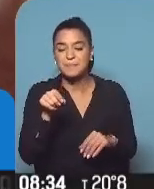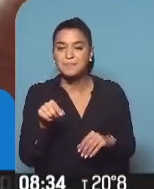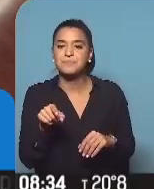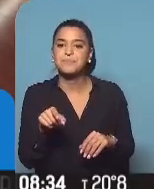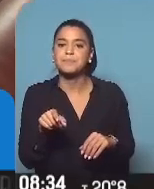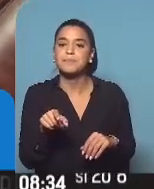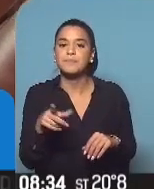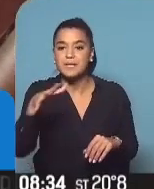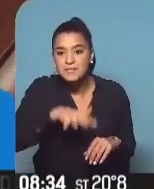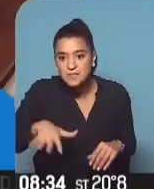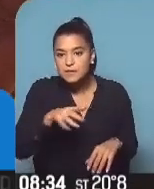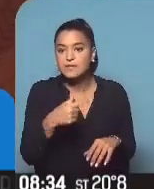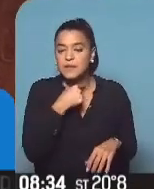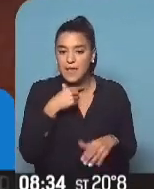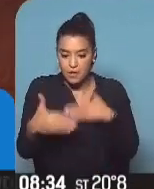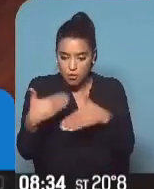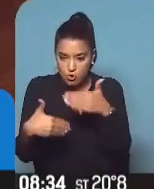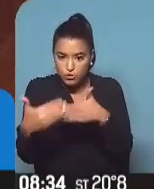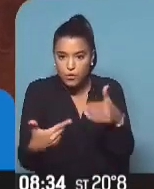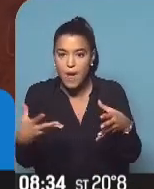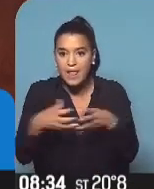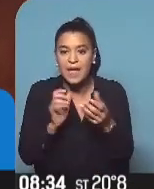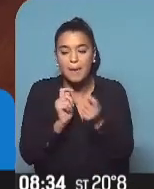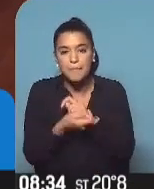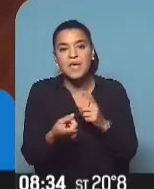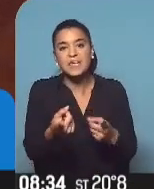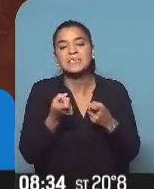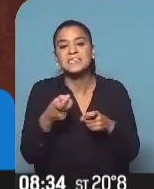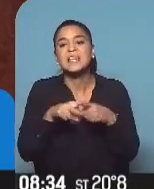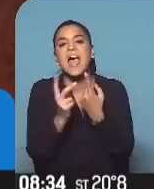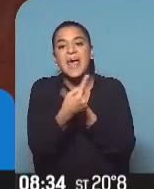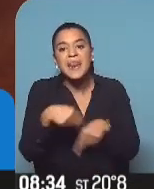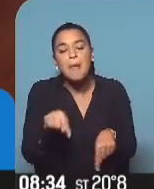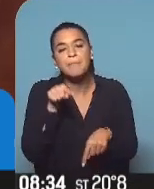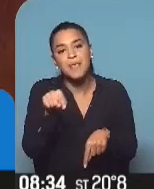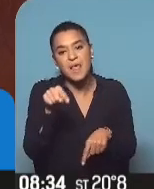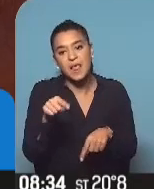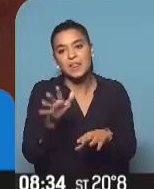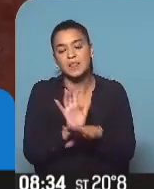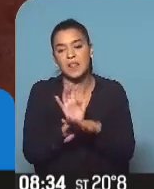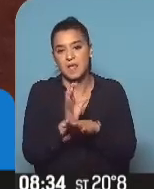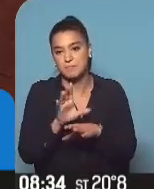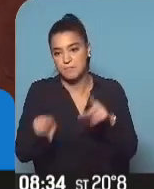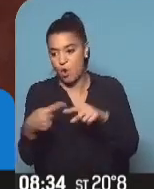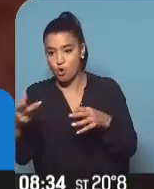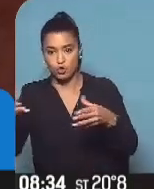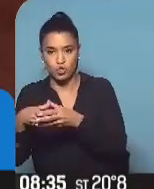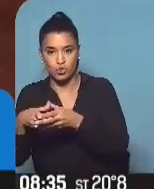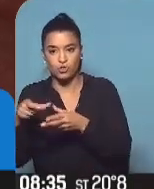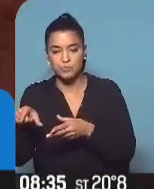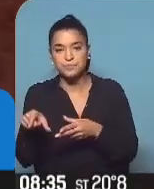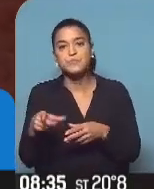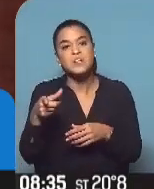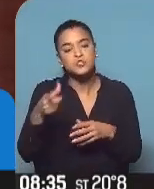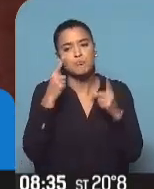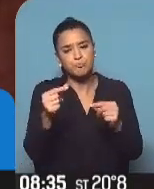este sector que propone seguir en Cambiemos necesita algún instrumento, herramientas frente al sector más díscolo, y yo creo que es eso lo que de alguna manera